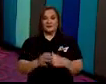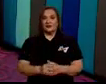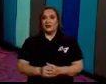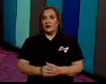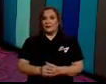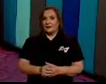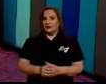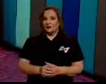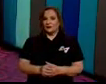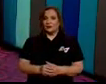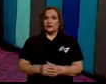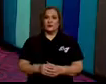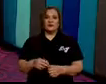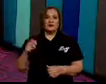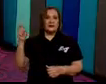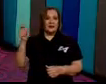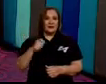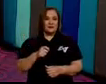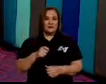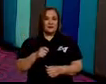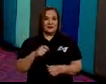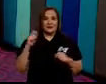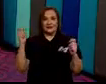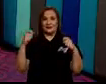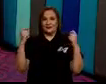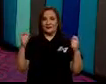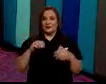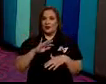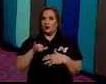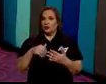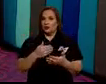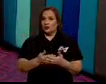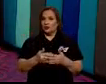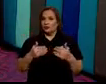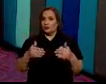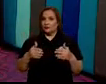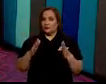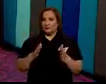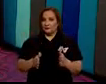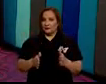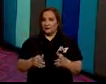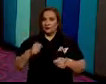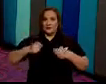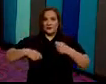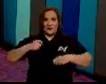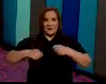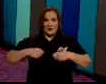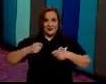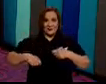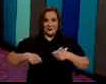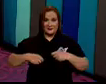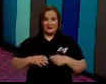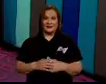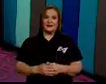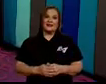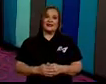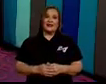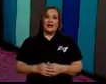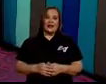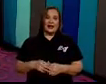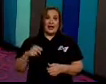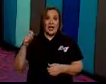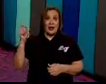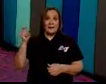con un mes que celebramos todos los panameños. ¿Y cuál es ese mes? Noviembre, que le llamamos también el mes de la patria